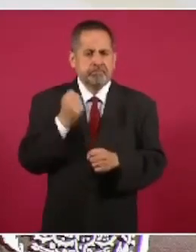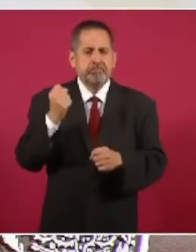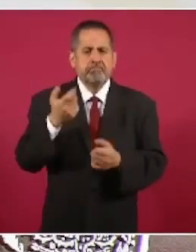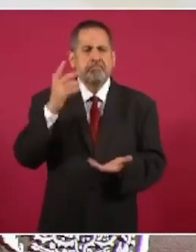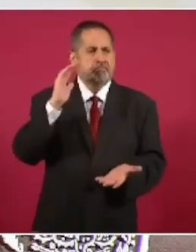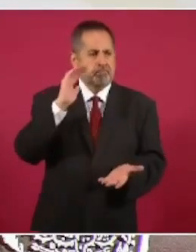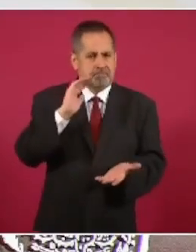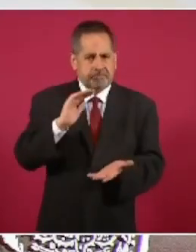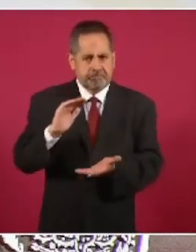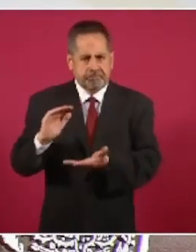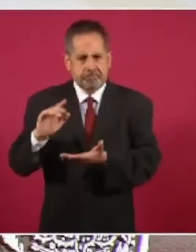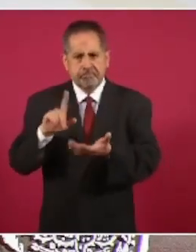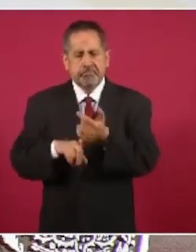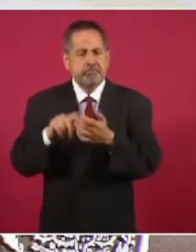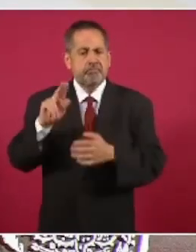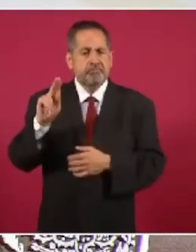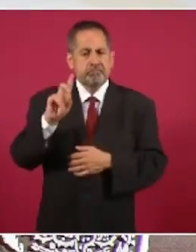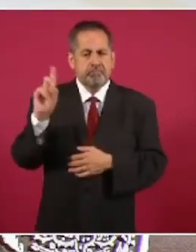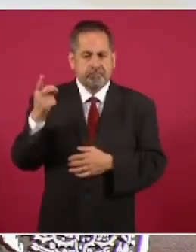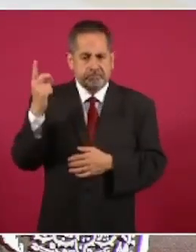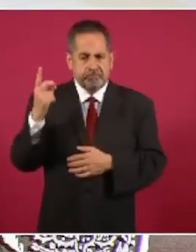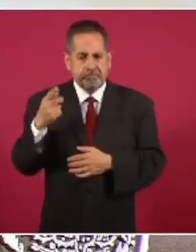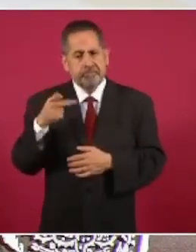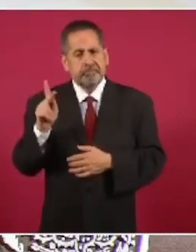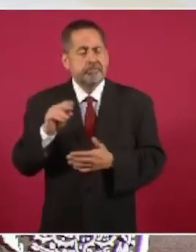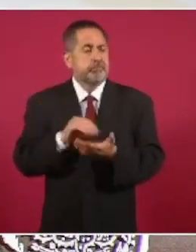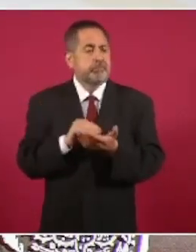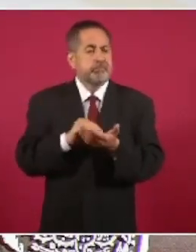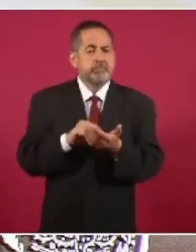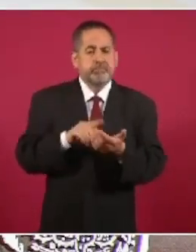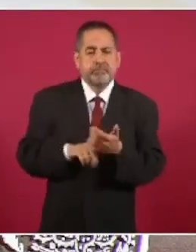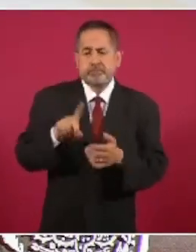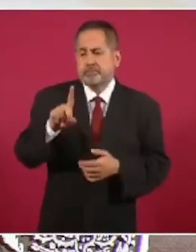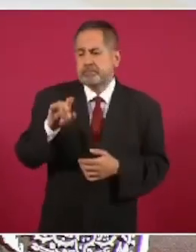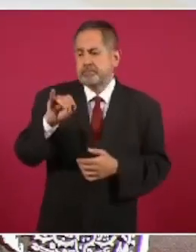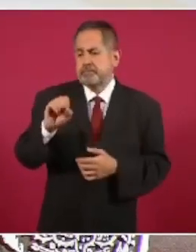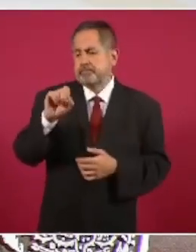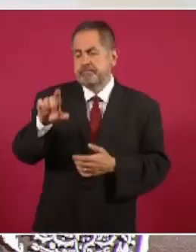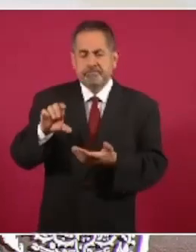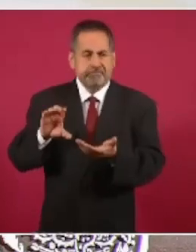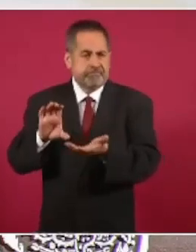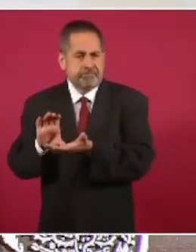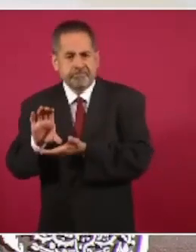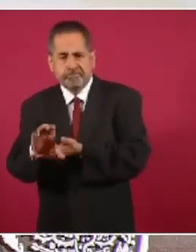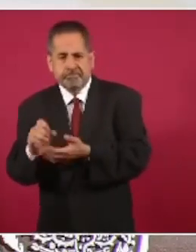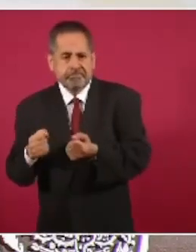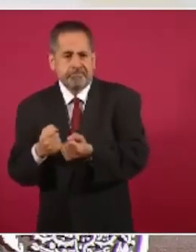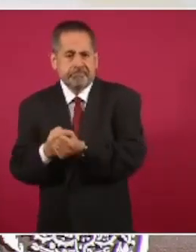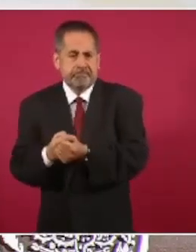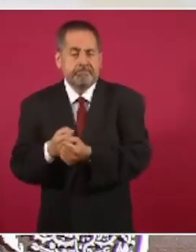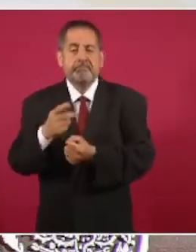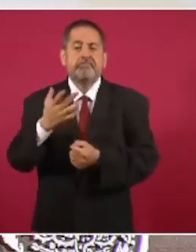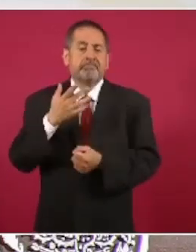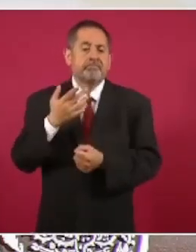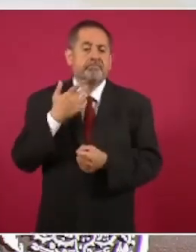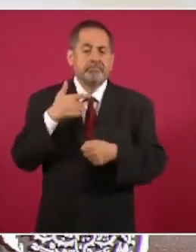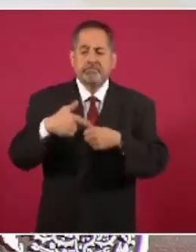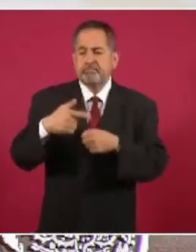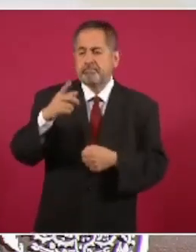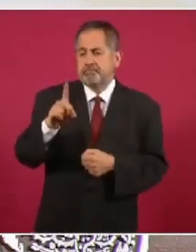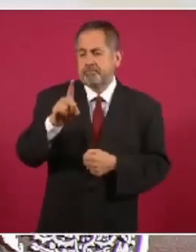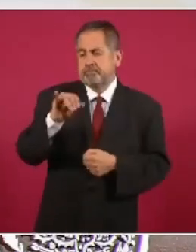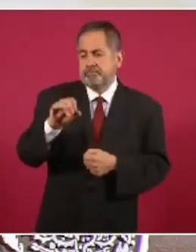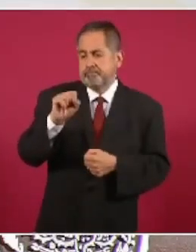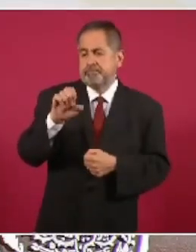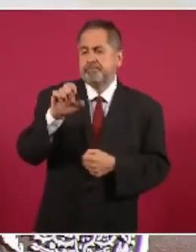de los 80. Sin embargo, se mantiene en el diésel el incentivo máximo, es el combustible que más impacta